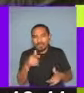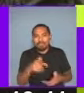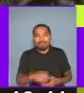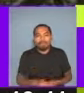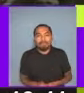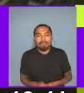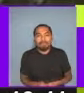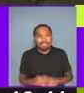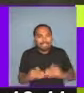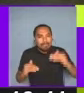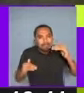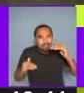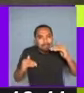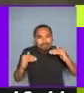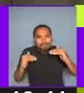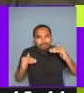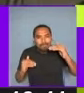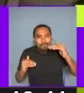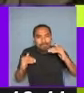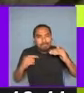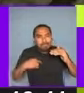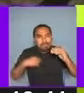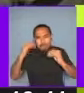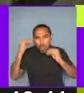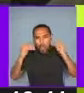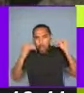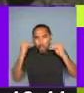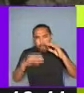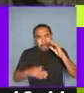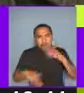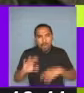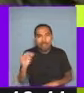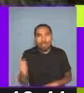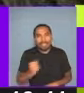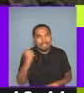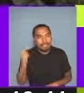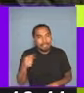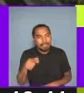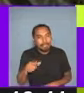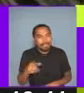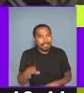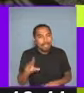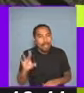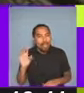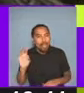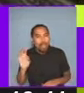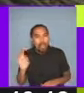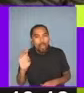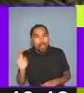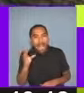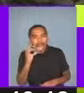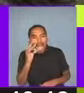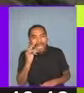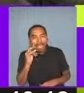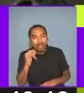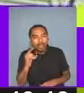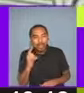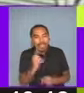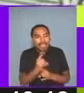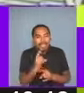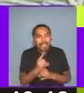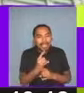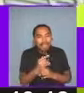atención? Nos preocupa muchísimo porque siempre fue el dólar tarjeta una referencia para nosotros y que haya tanta